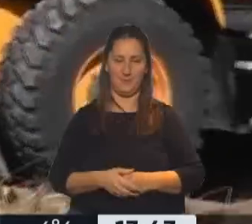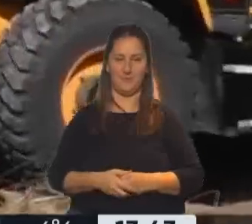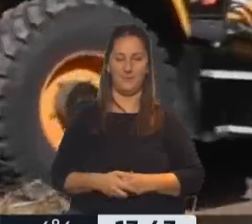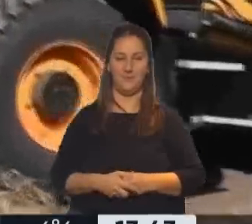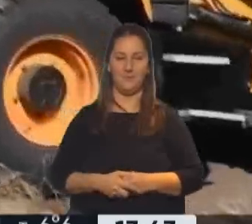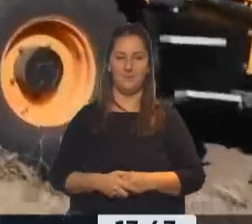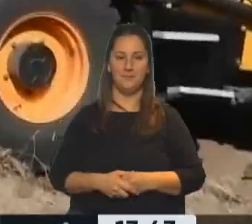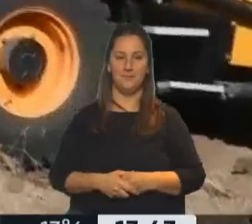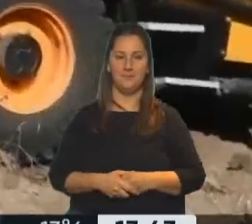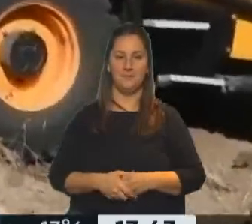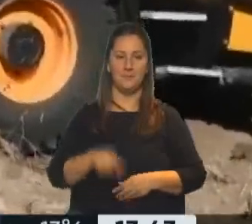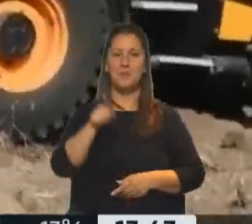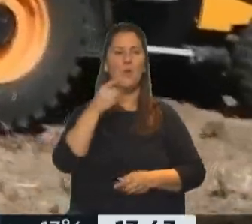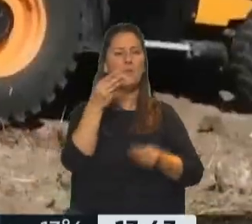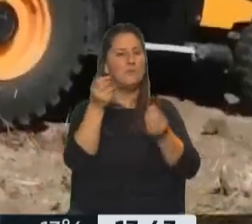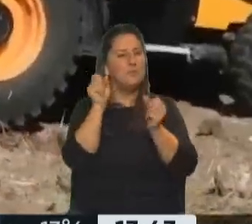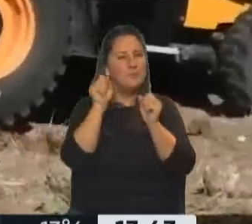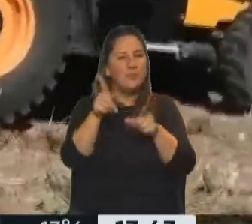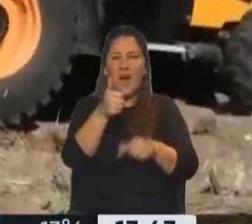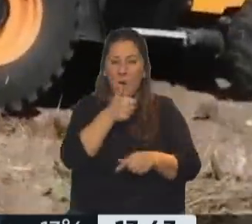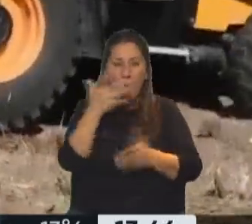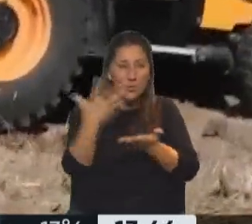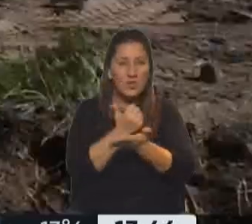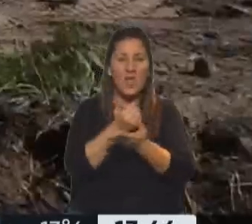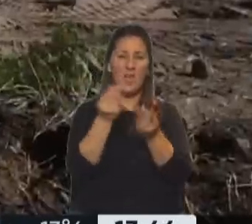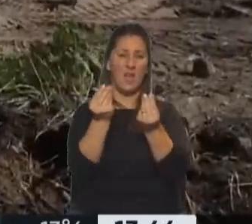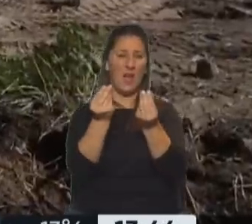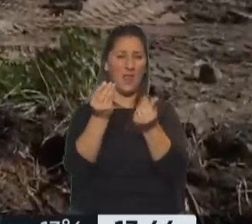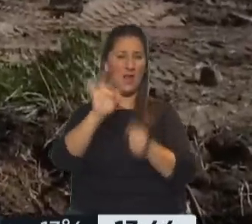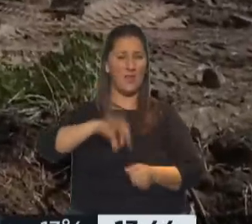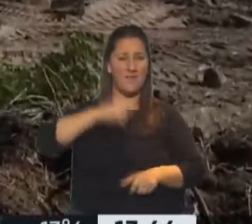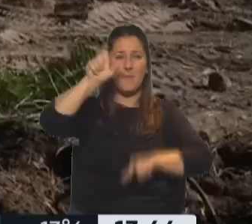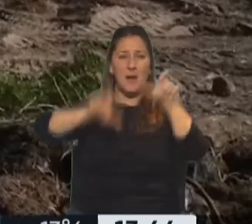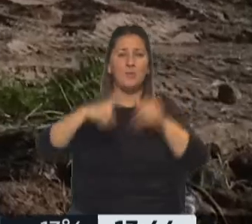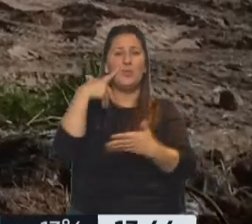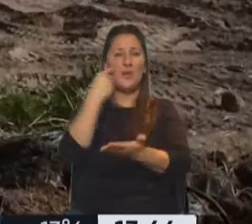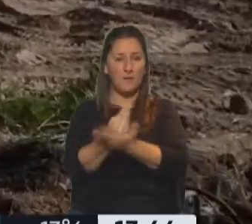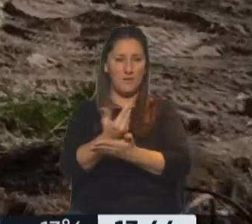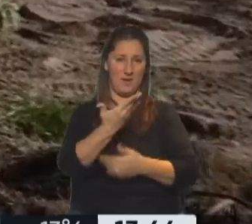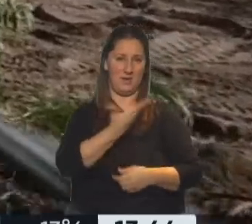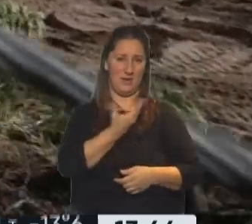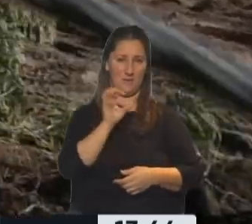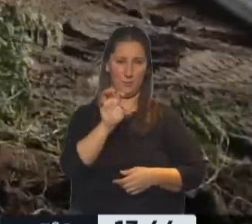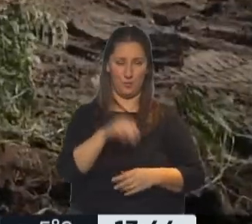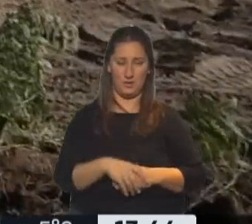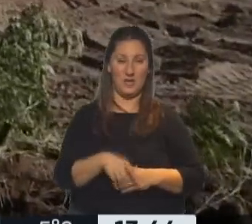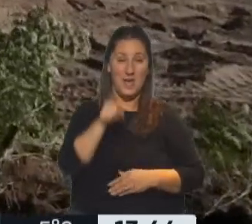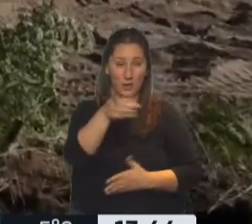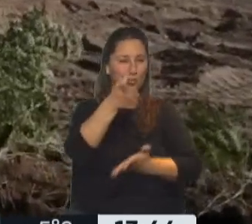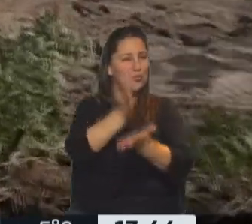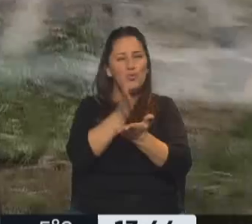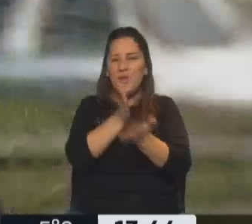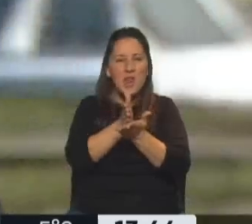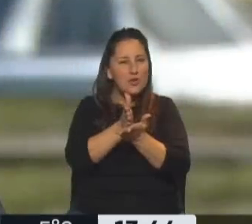Eso que dijeron es calidad de vida para los santafesinos, que lo es también un derecho humano al que